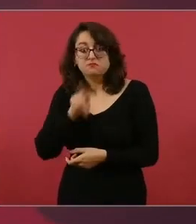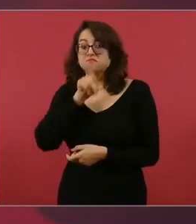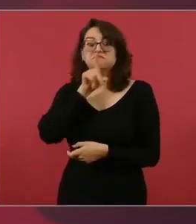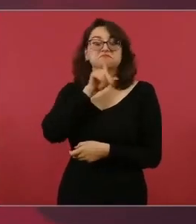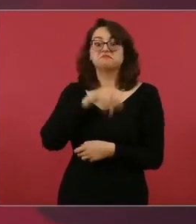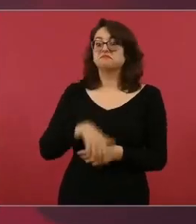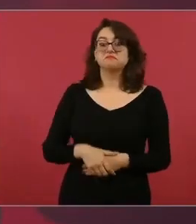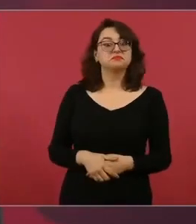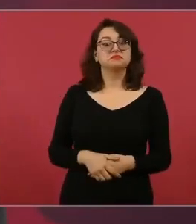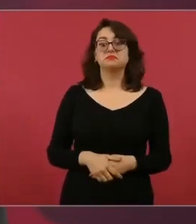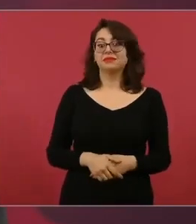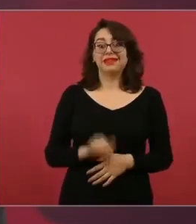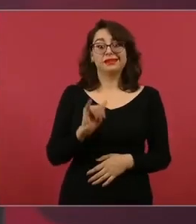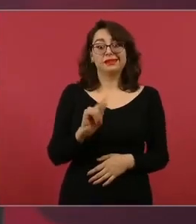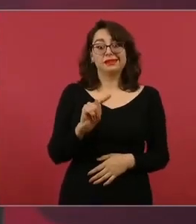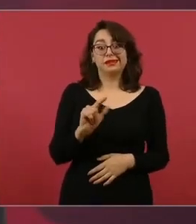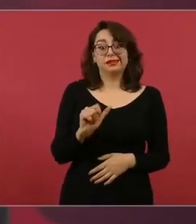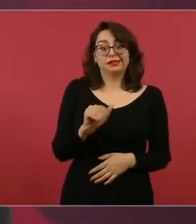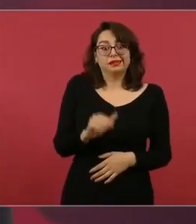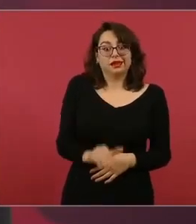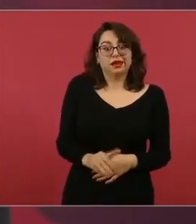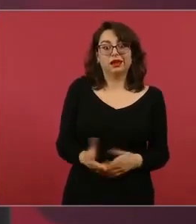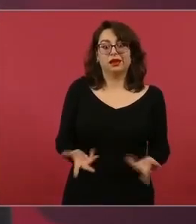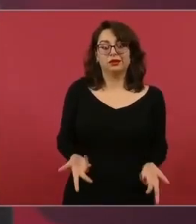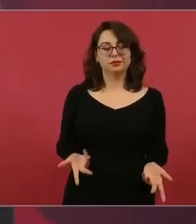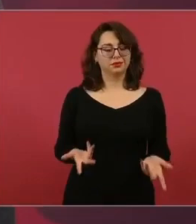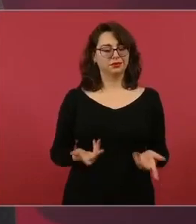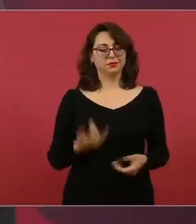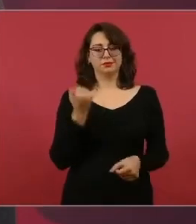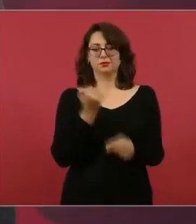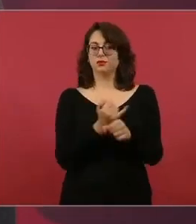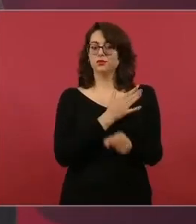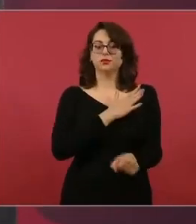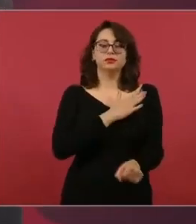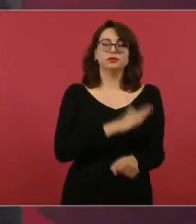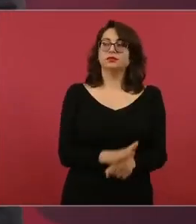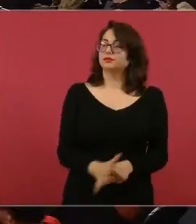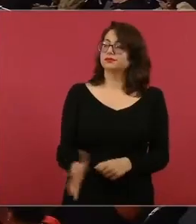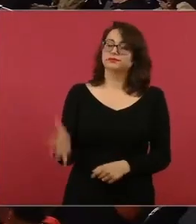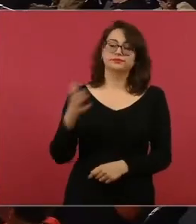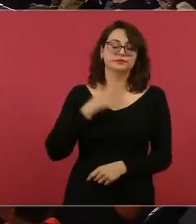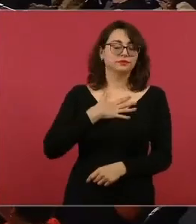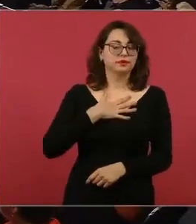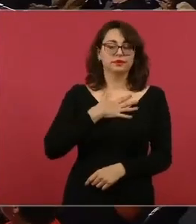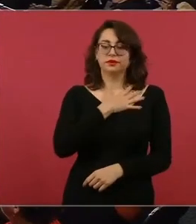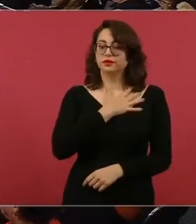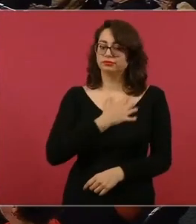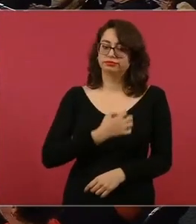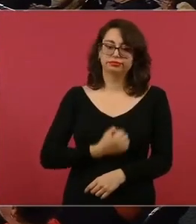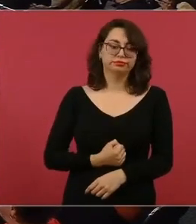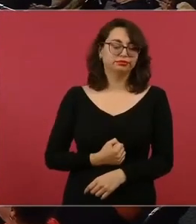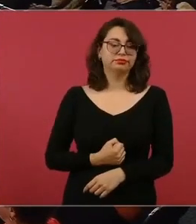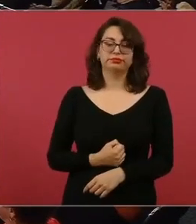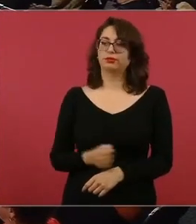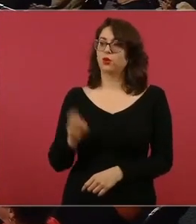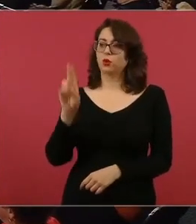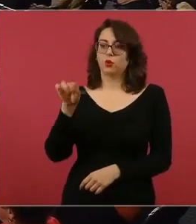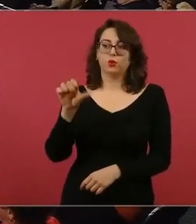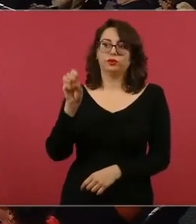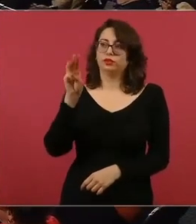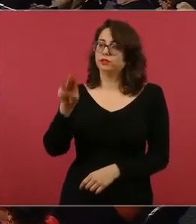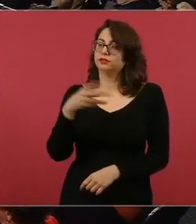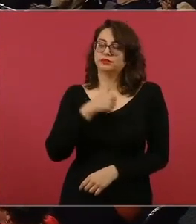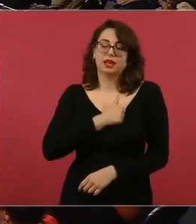Pobre mi alma mater, pero bueno, ya se va a recuperar